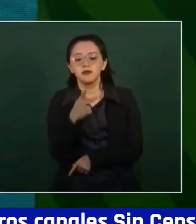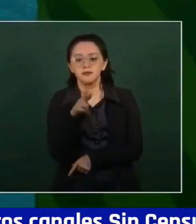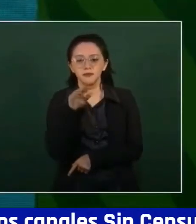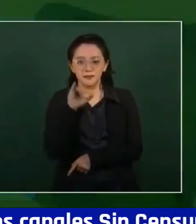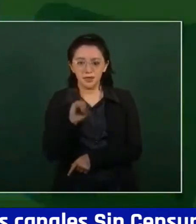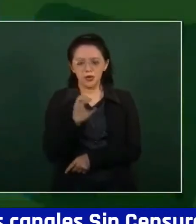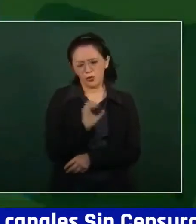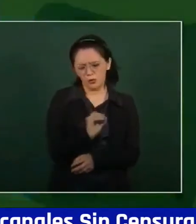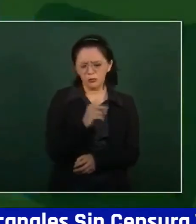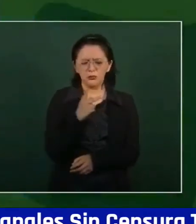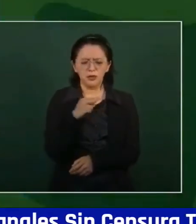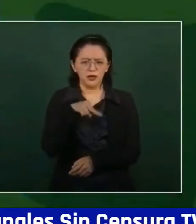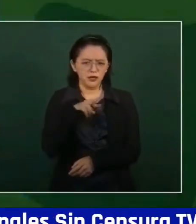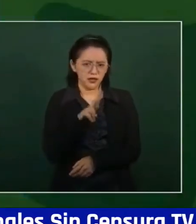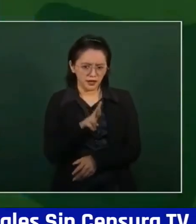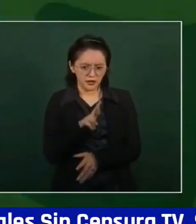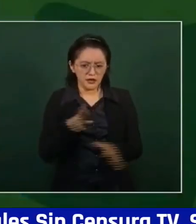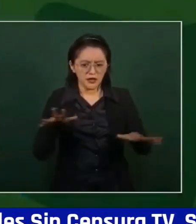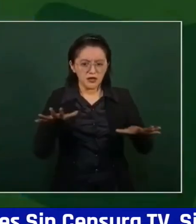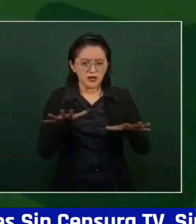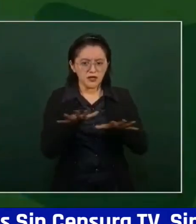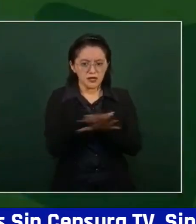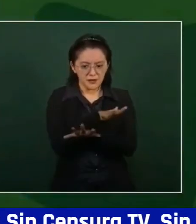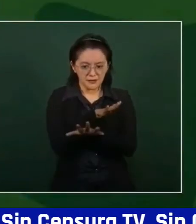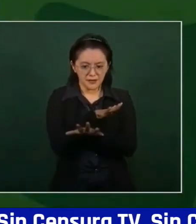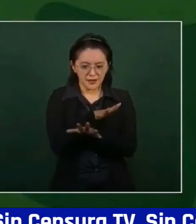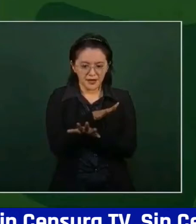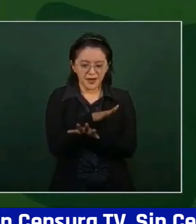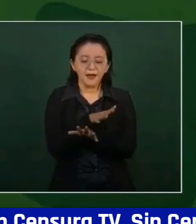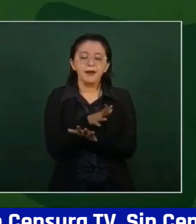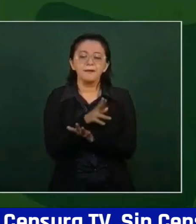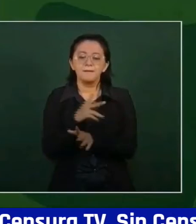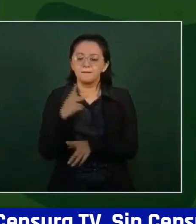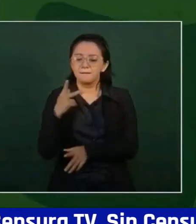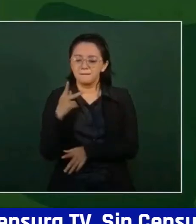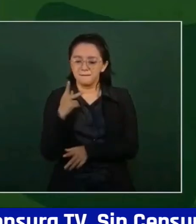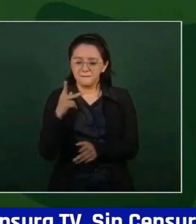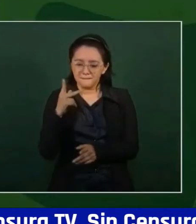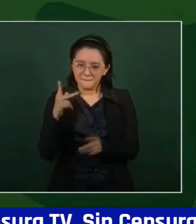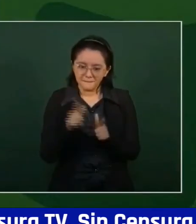transforma en Partido de la Revolución Mexicana,